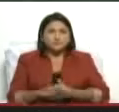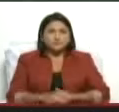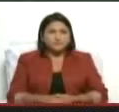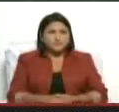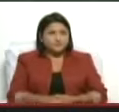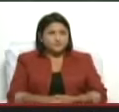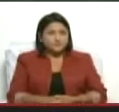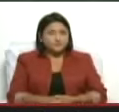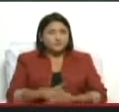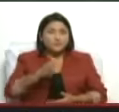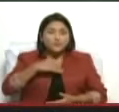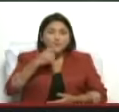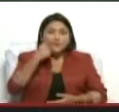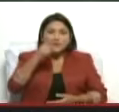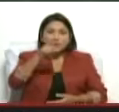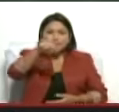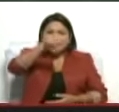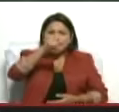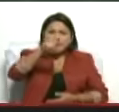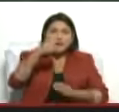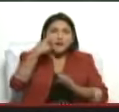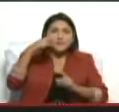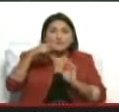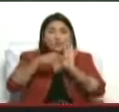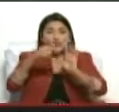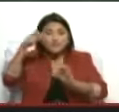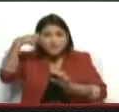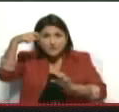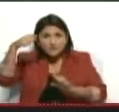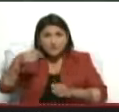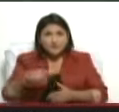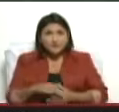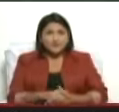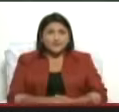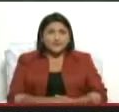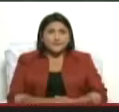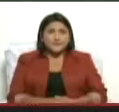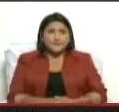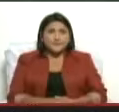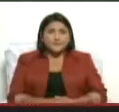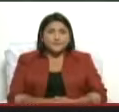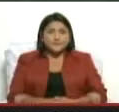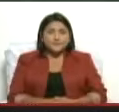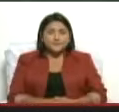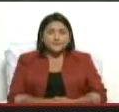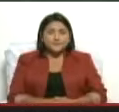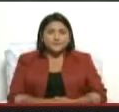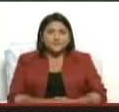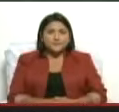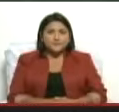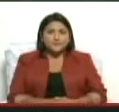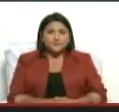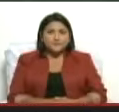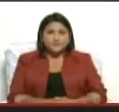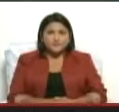ustedes en video vuelvo a recalcarlo acá en pantalla si me permiten con